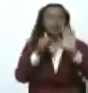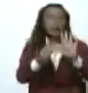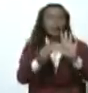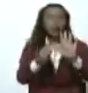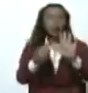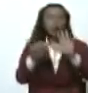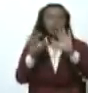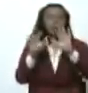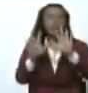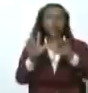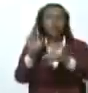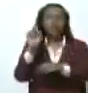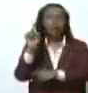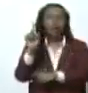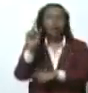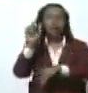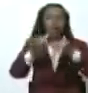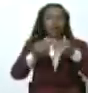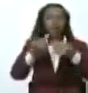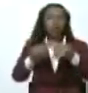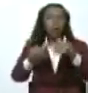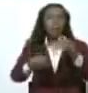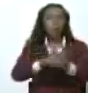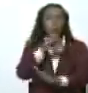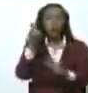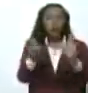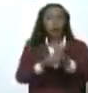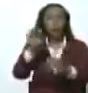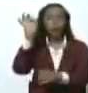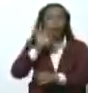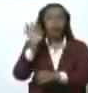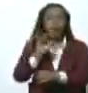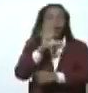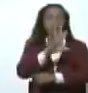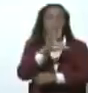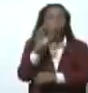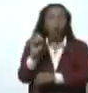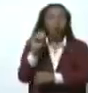75.681 votos para un porcentaje del